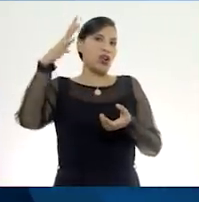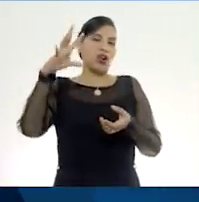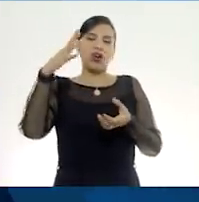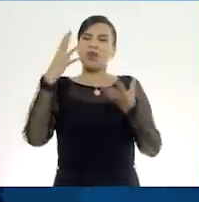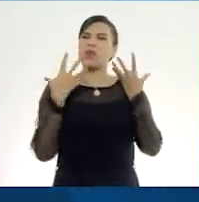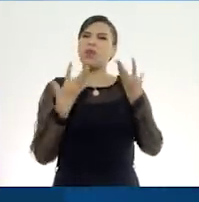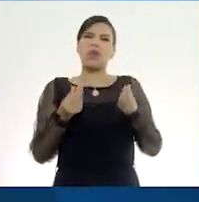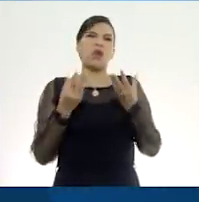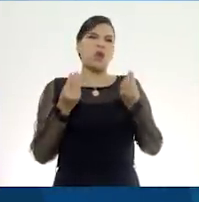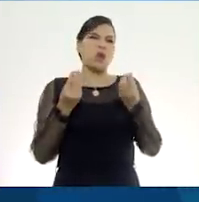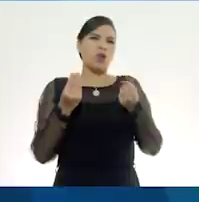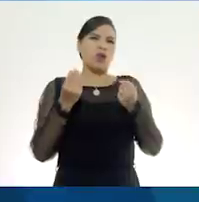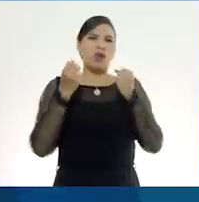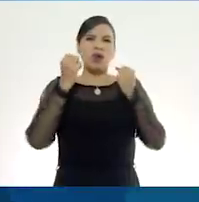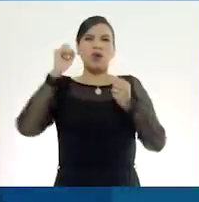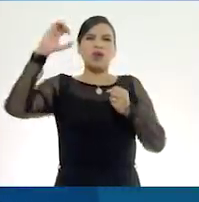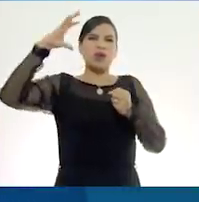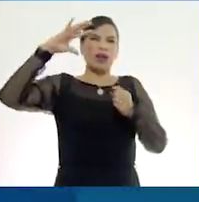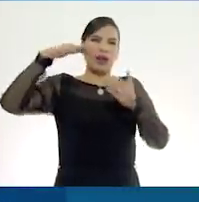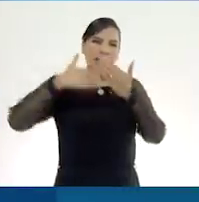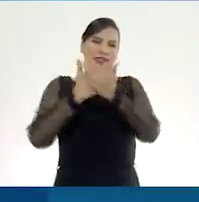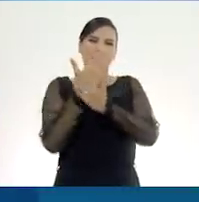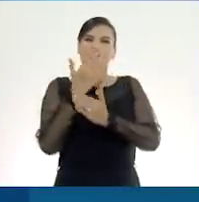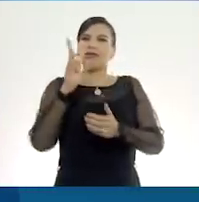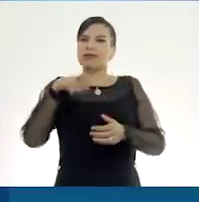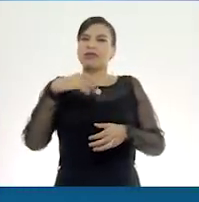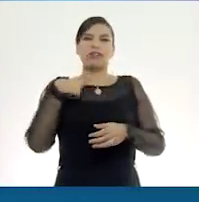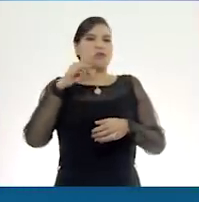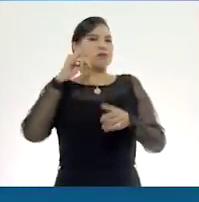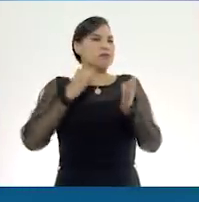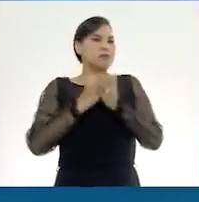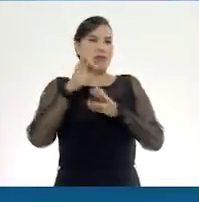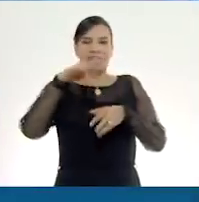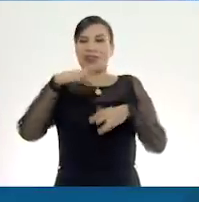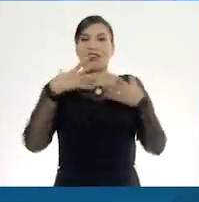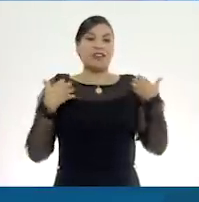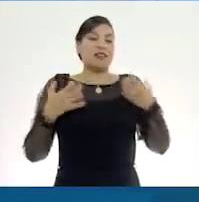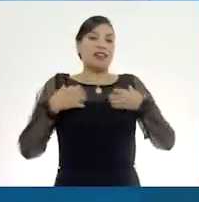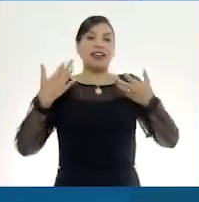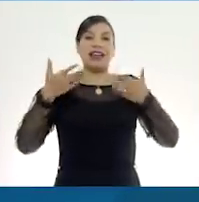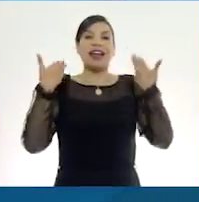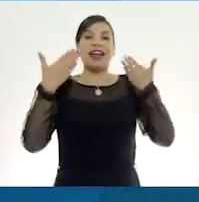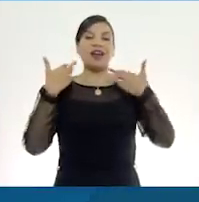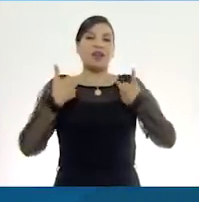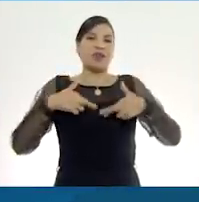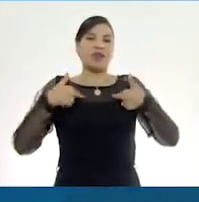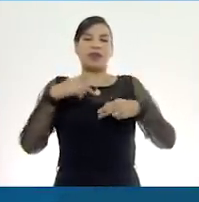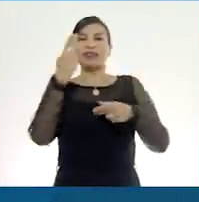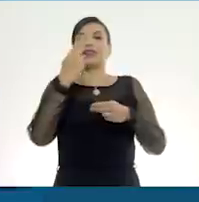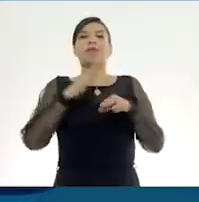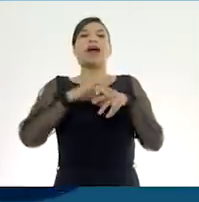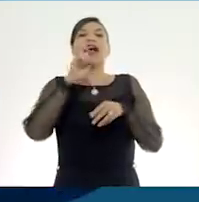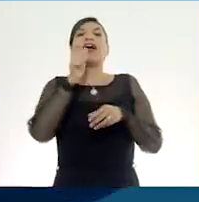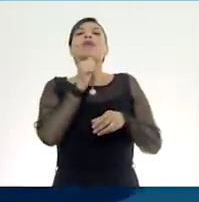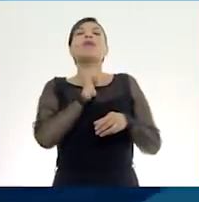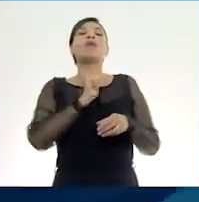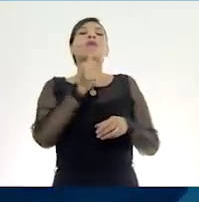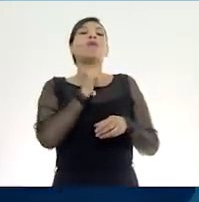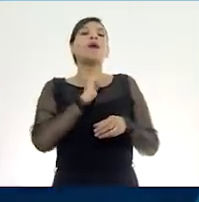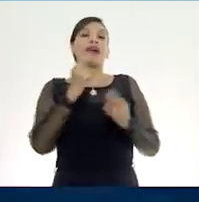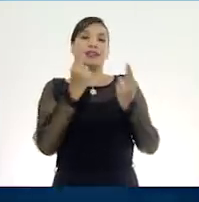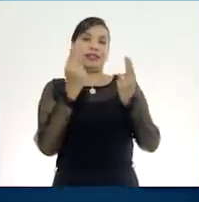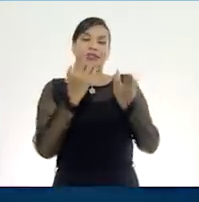muy fuerte durante la mañana. Tremendo, de buena gana me hubiera quitado la ropa, pero regálame agua. Necesito más agua para seguirme